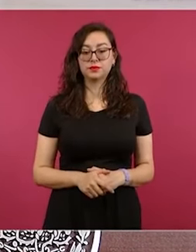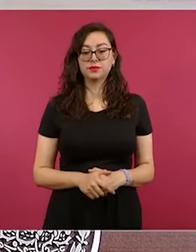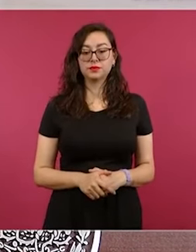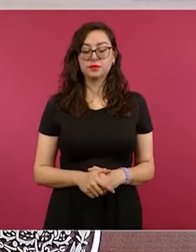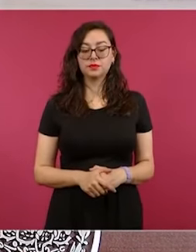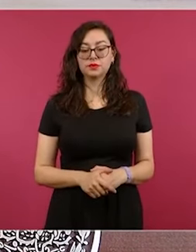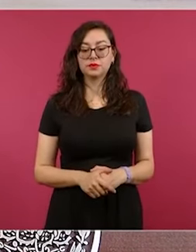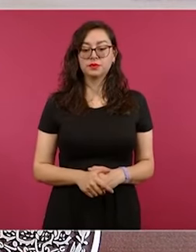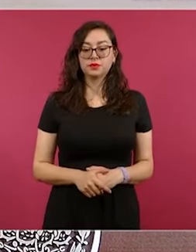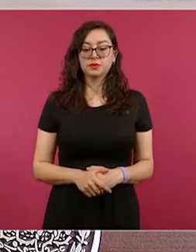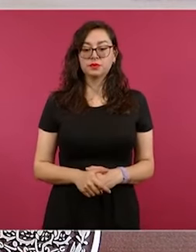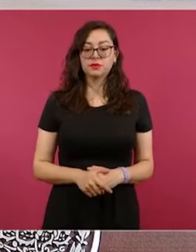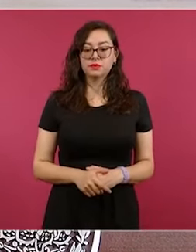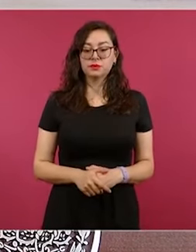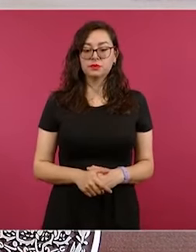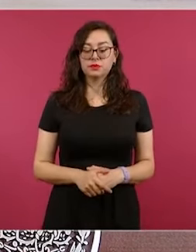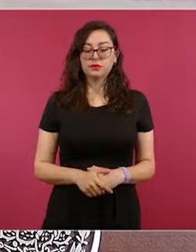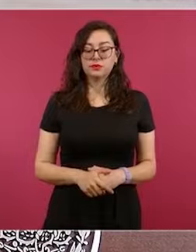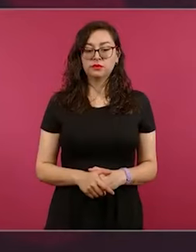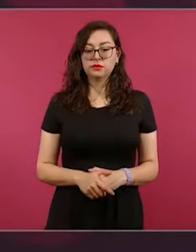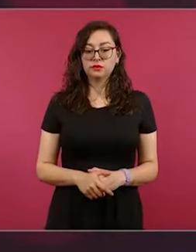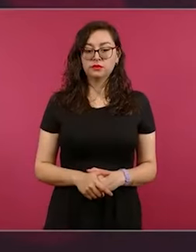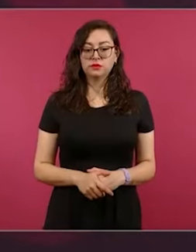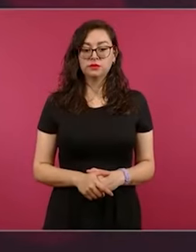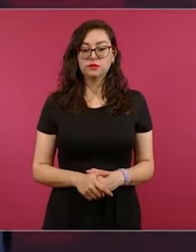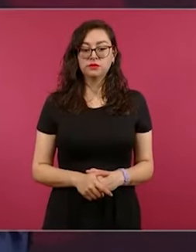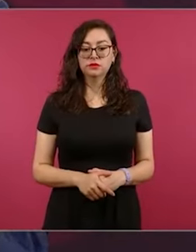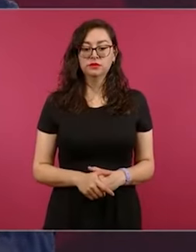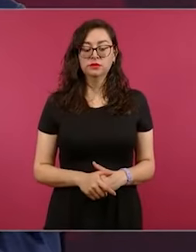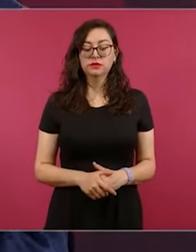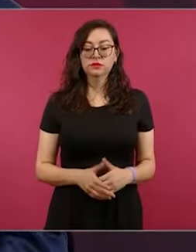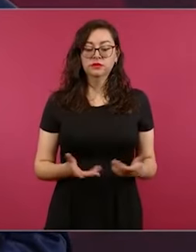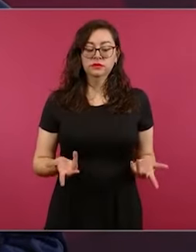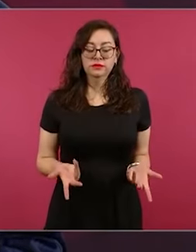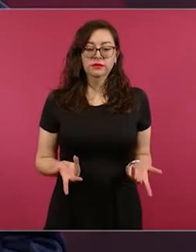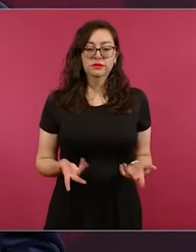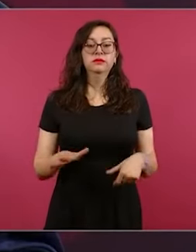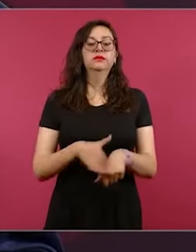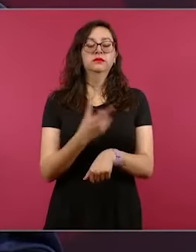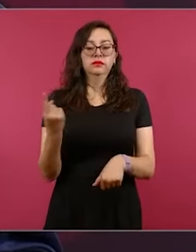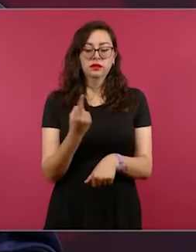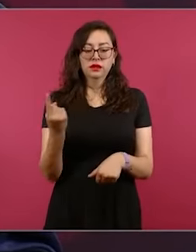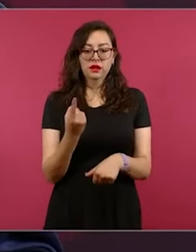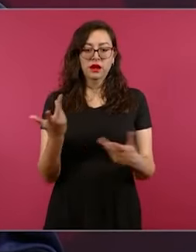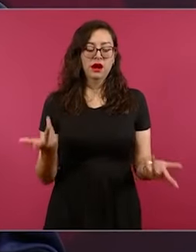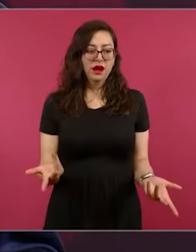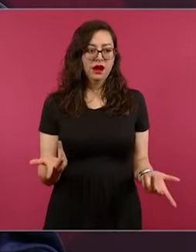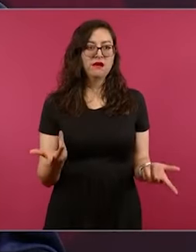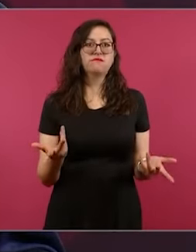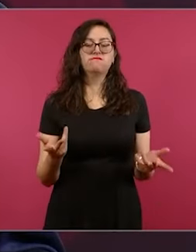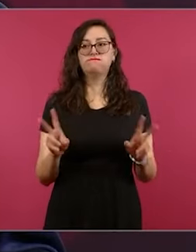En todos los casos, cuando se trata de un asunto de